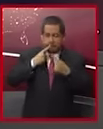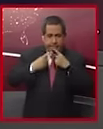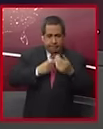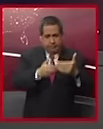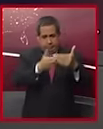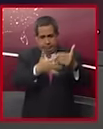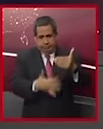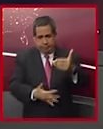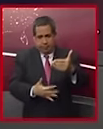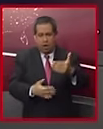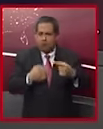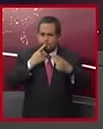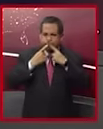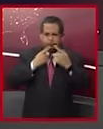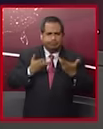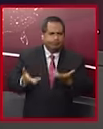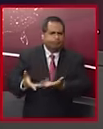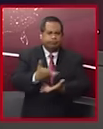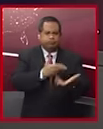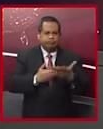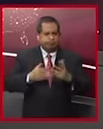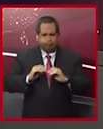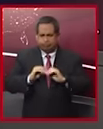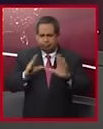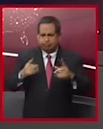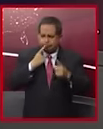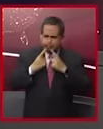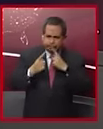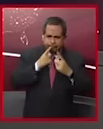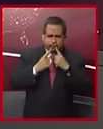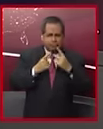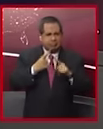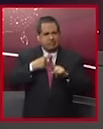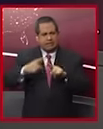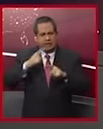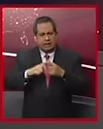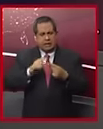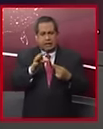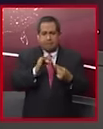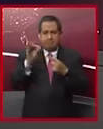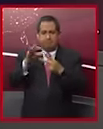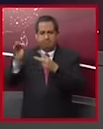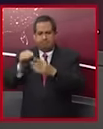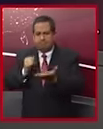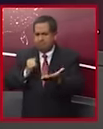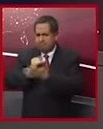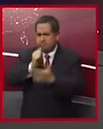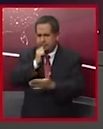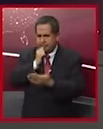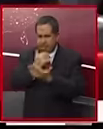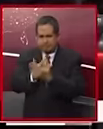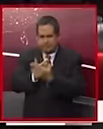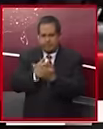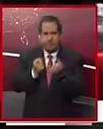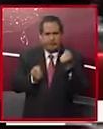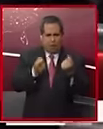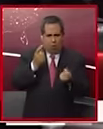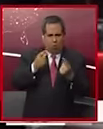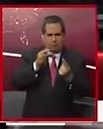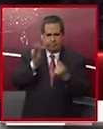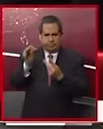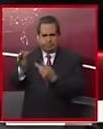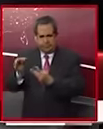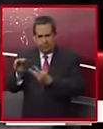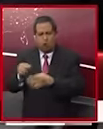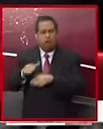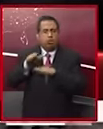sobre el dictamen, se puso a considerar de los legisladores, por supuesto, discutieron diversas reservas sobre la integración de los diputados constituyentes, en lo particular